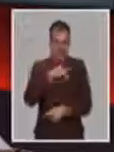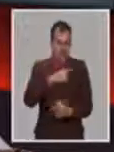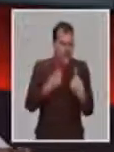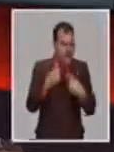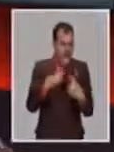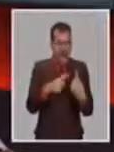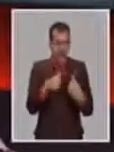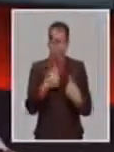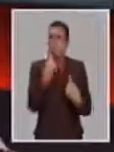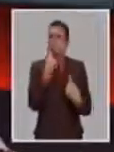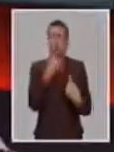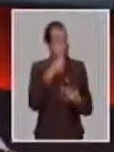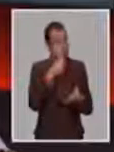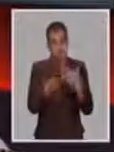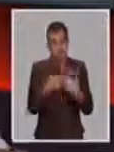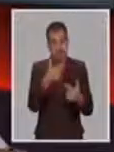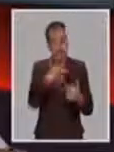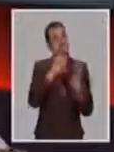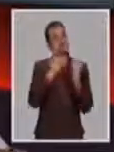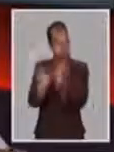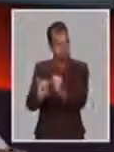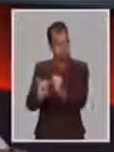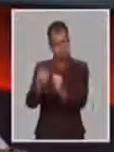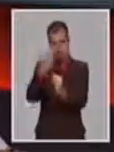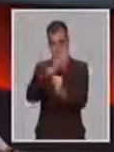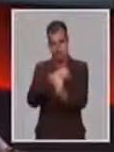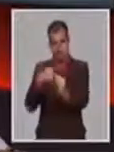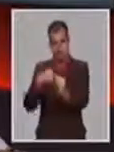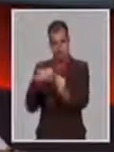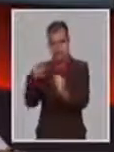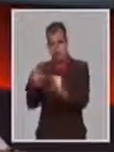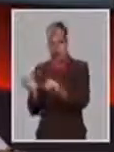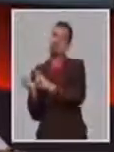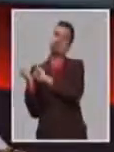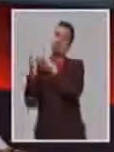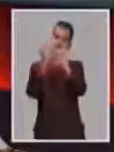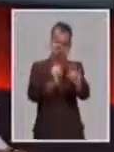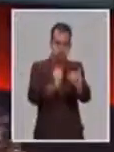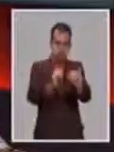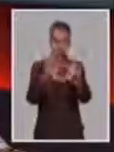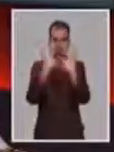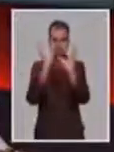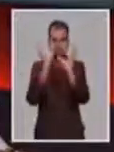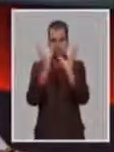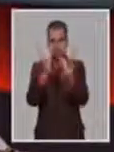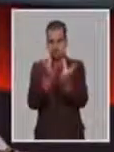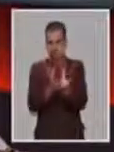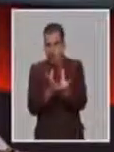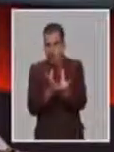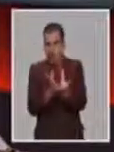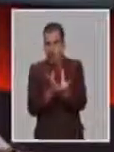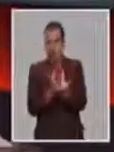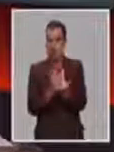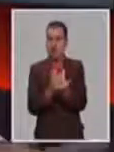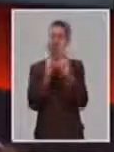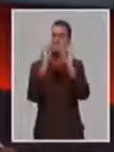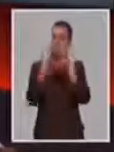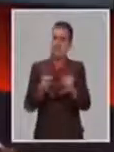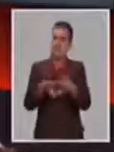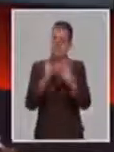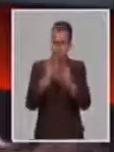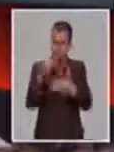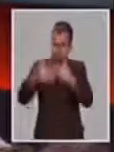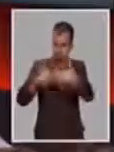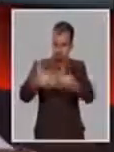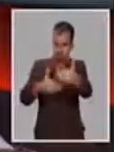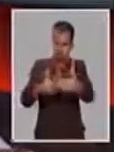hay que reportar. Y a partir de ahí se va a hacer el reporte al programa de vacunaciones a través del sistema de vigilancia de eventos adversos sobre lo que se está produciendo,